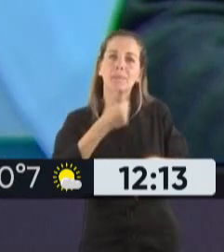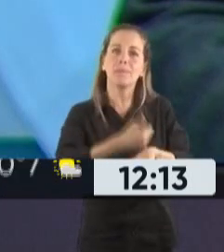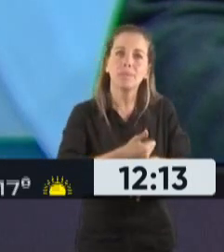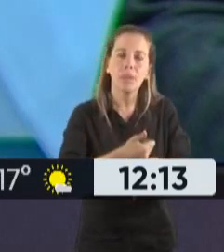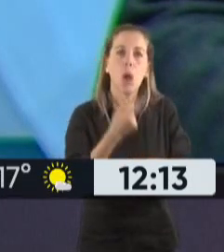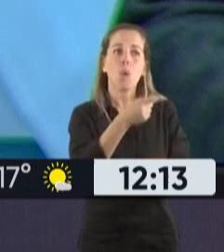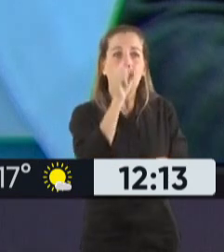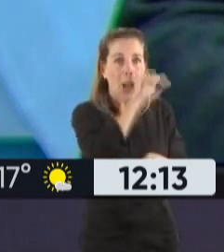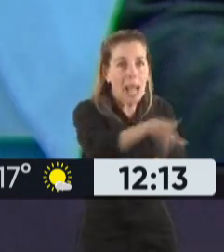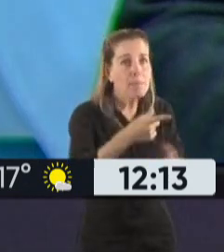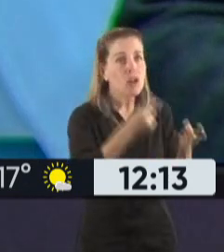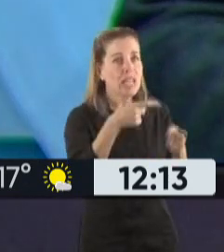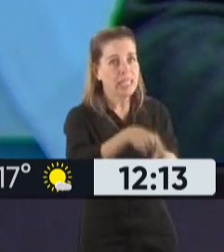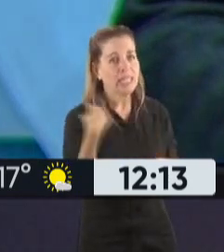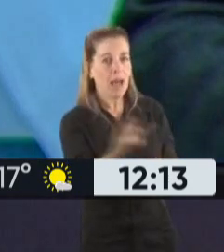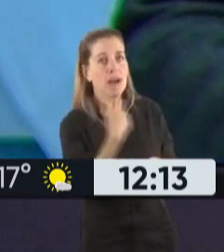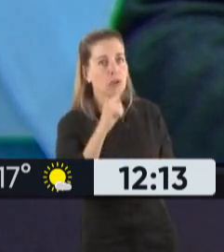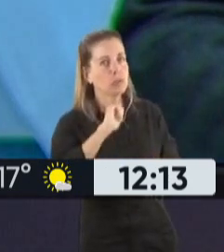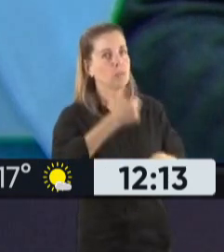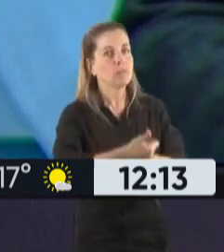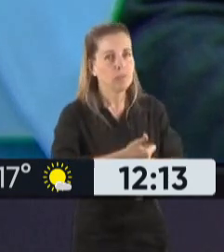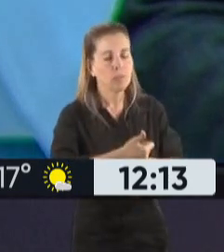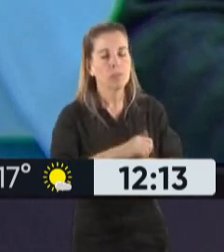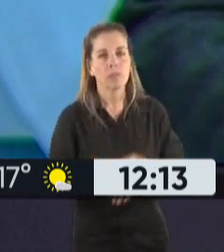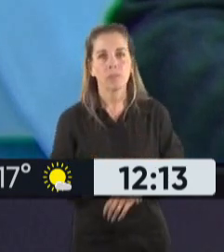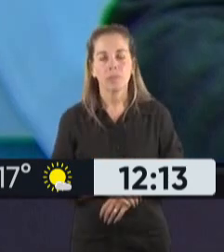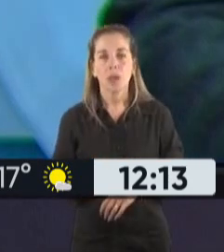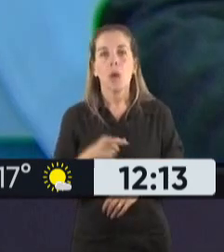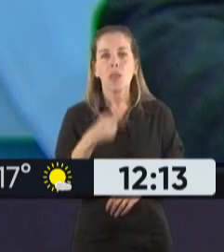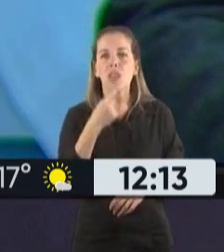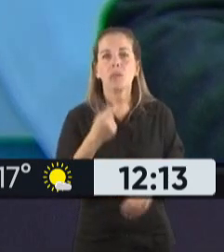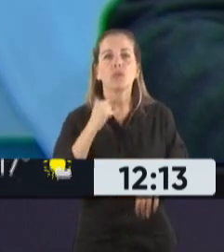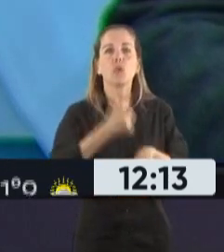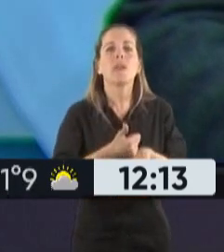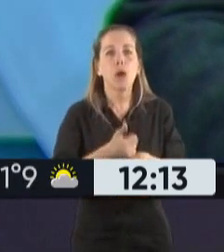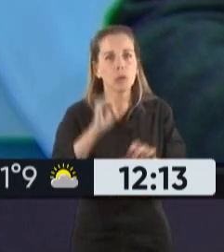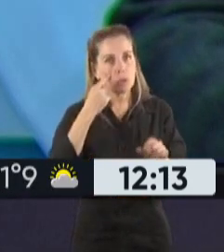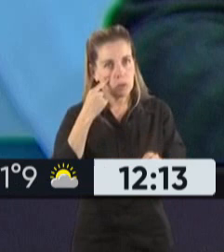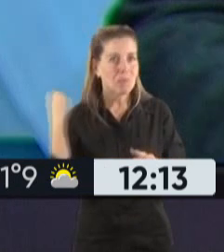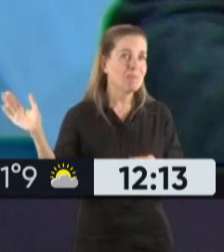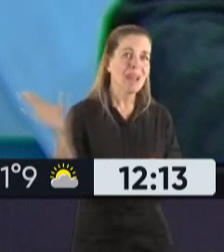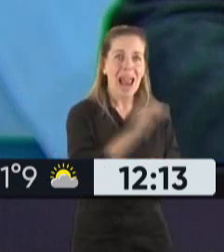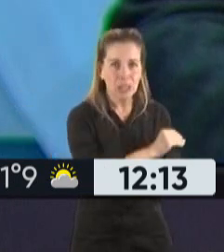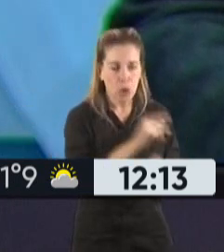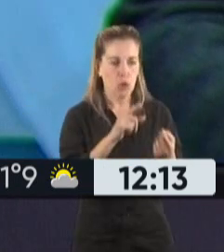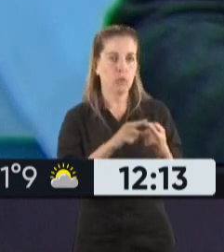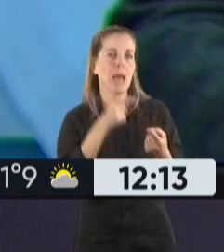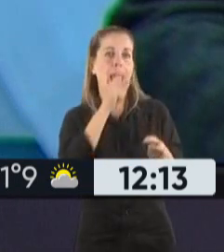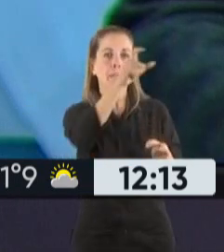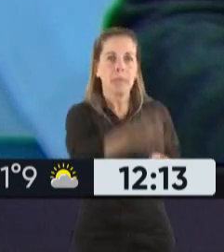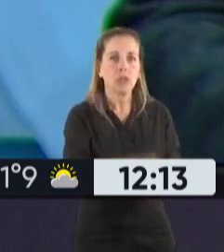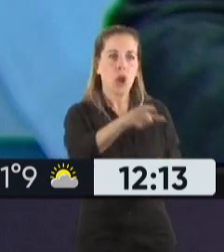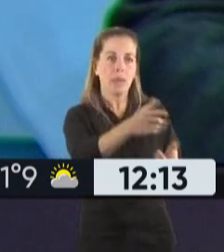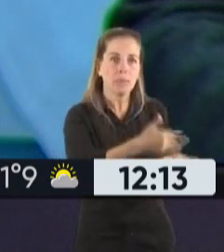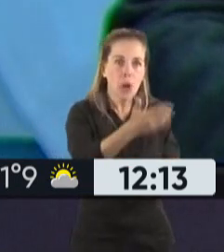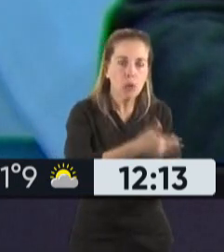nos necesitó. Siempre estuvimos. Y cuando digo estuvimos, para todos, Estuvimos para el productor de trigo, para el